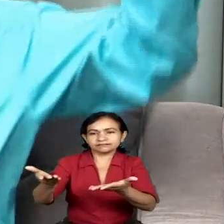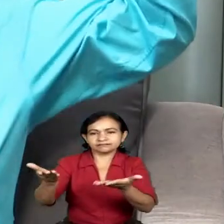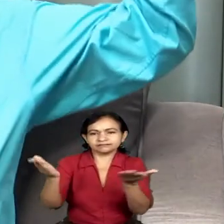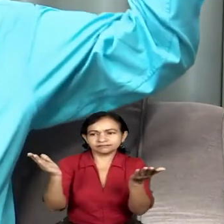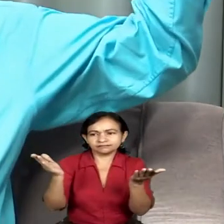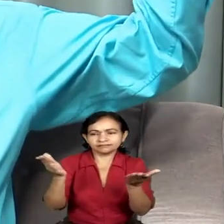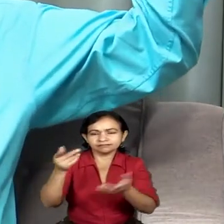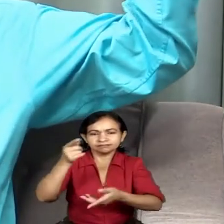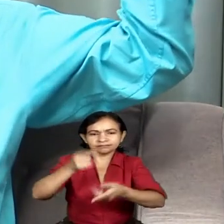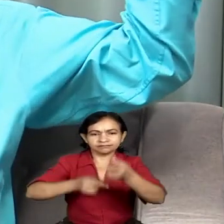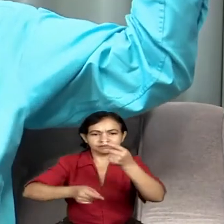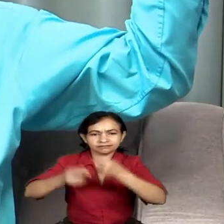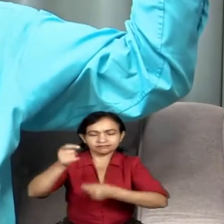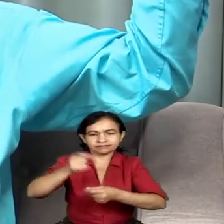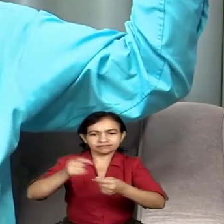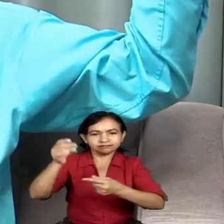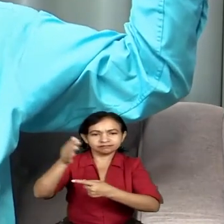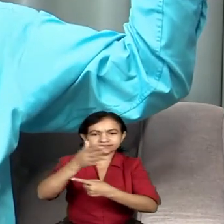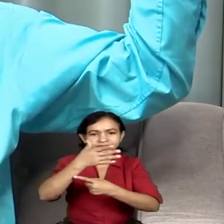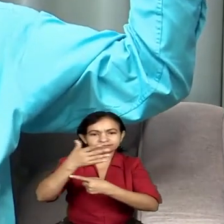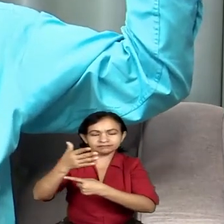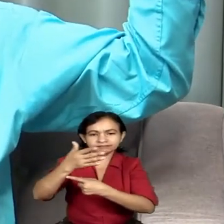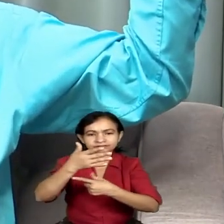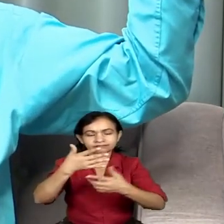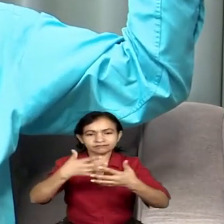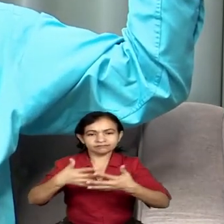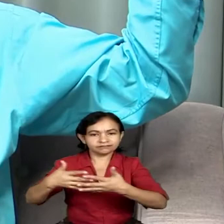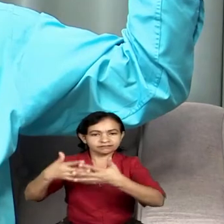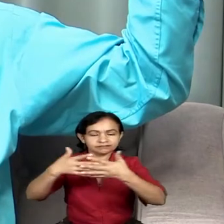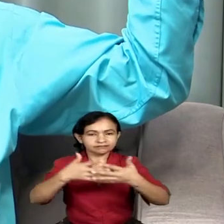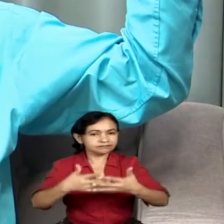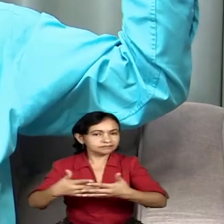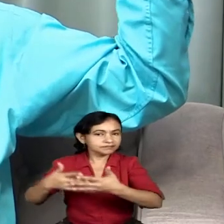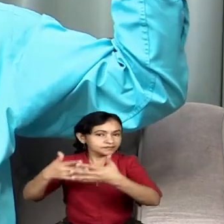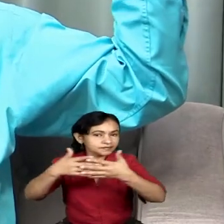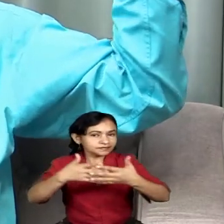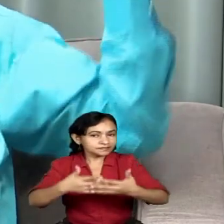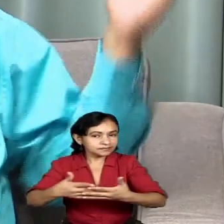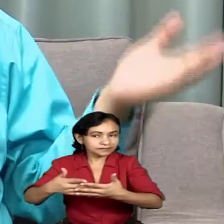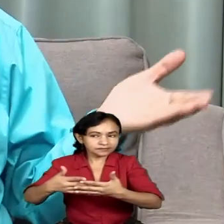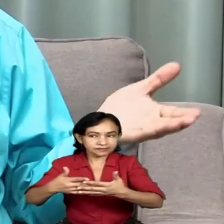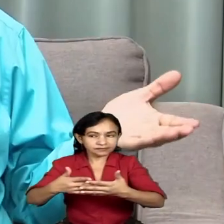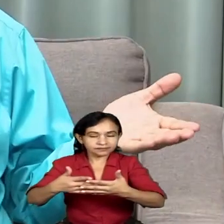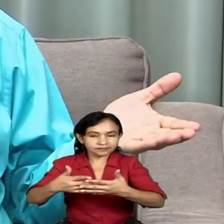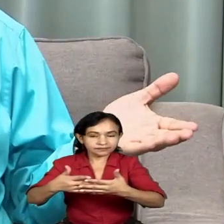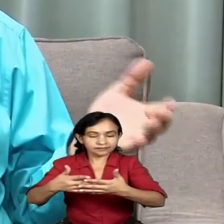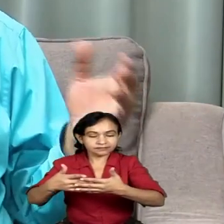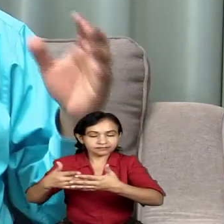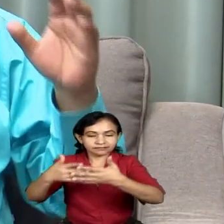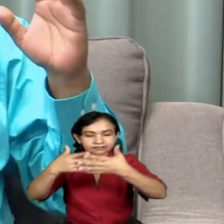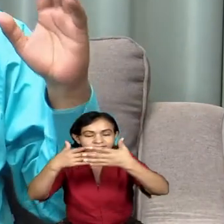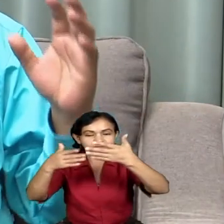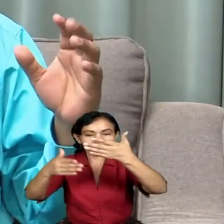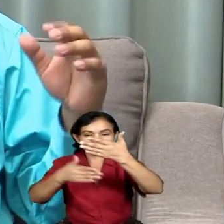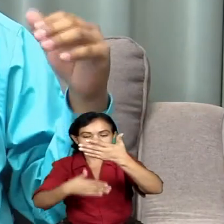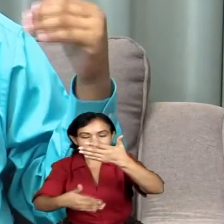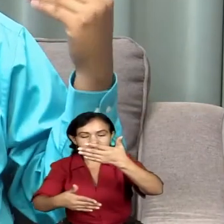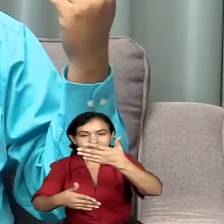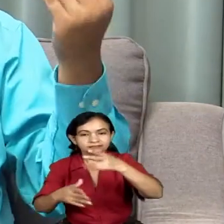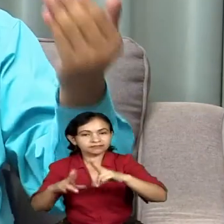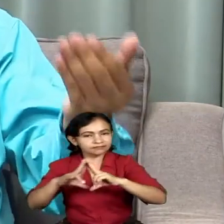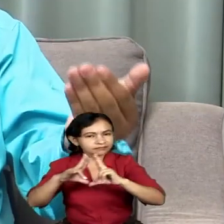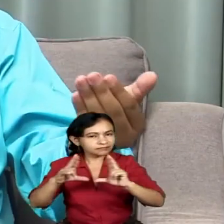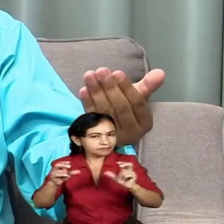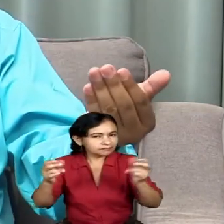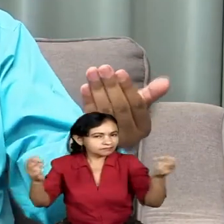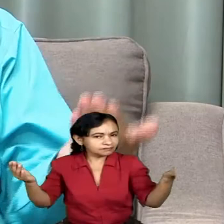izaban la bandera estadounidense en la batalla en la Hacienda San Jacinto, y por debajo la bandera nicaragüense. ¿Y cómo